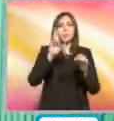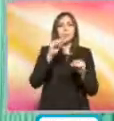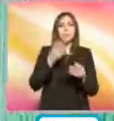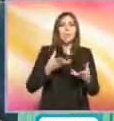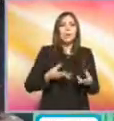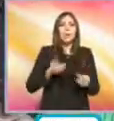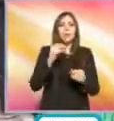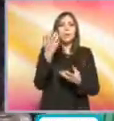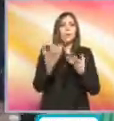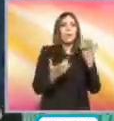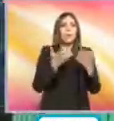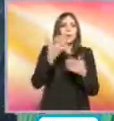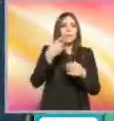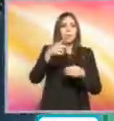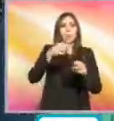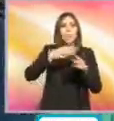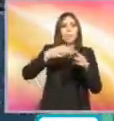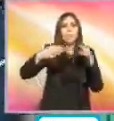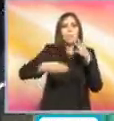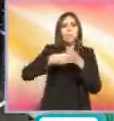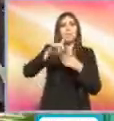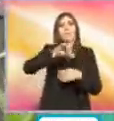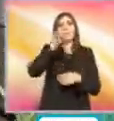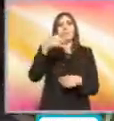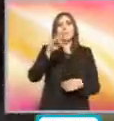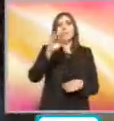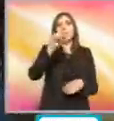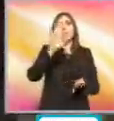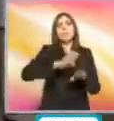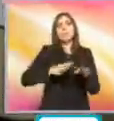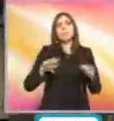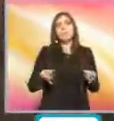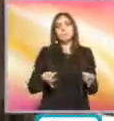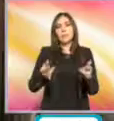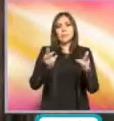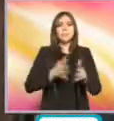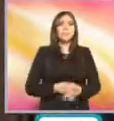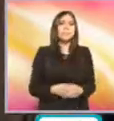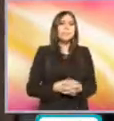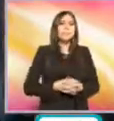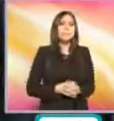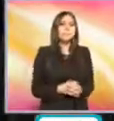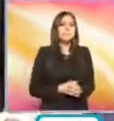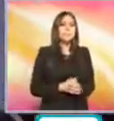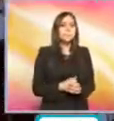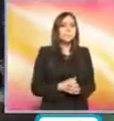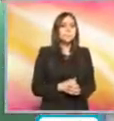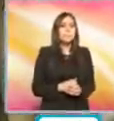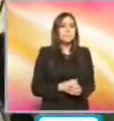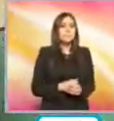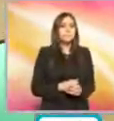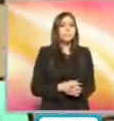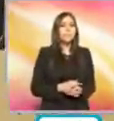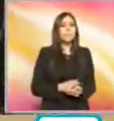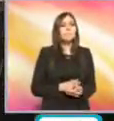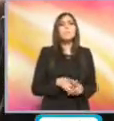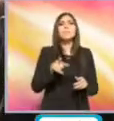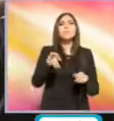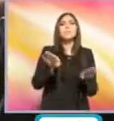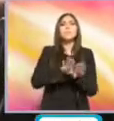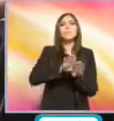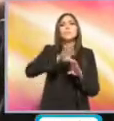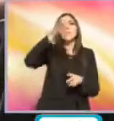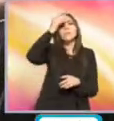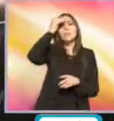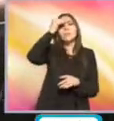la herramienta y el filo es muy fino. Pues vamos a pasar, maestro, con permiso. ¿Y usted cómo aprendió,